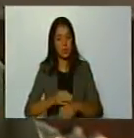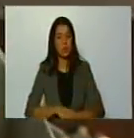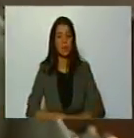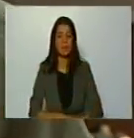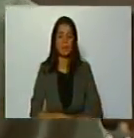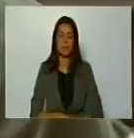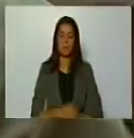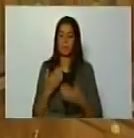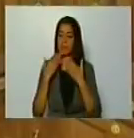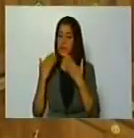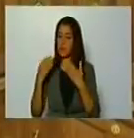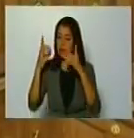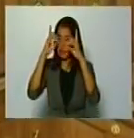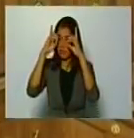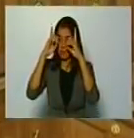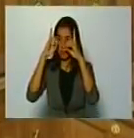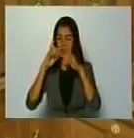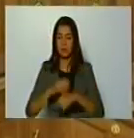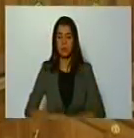presidente.